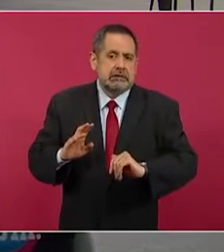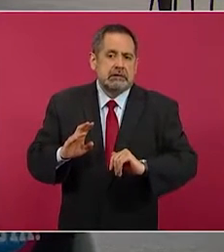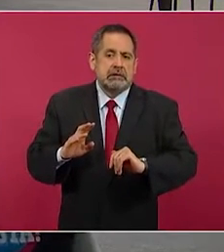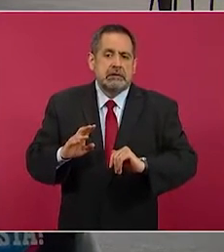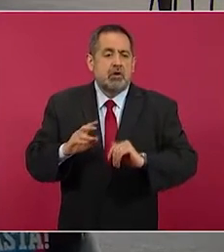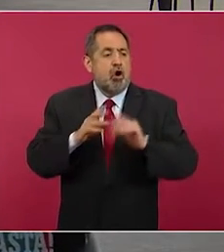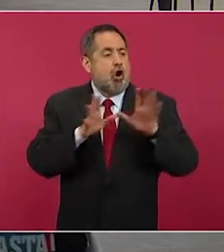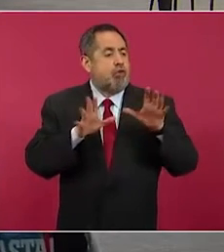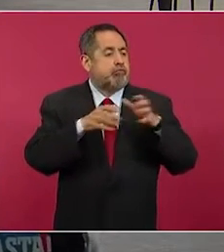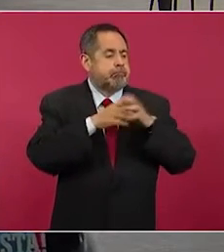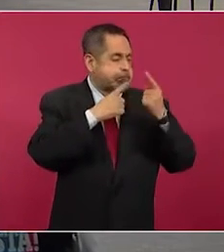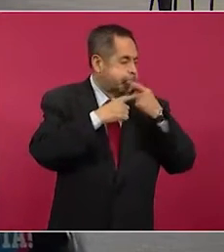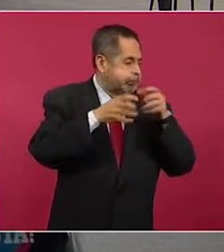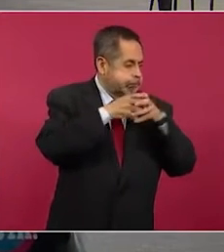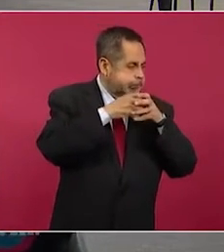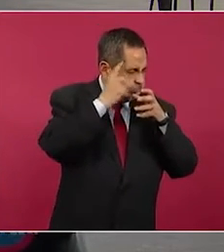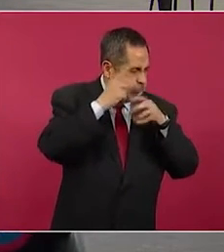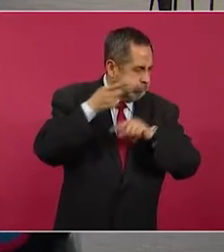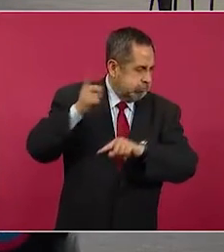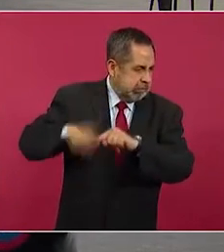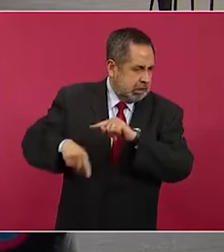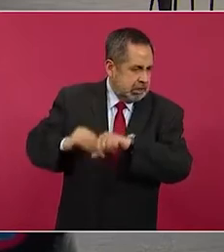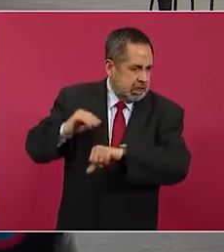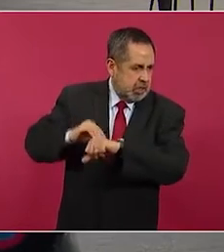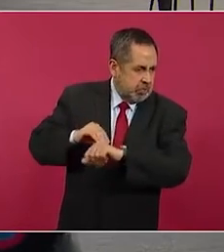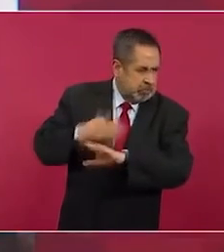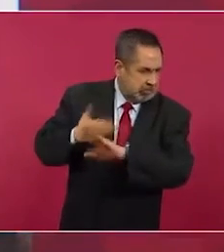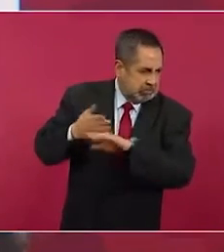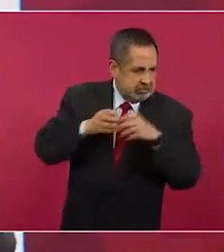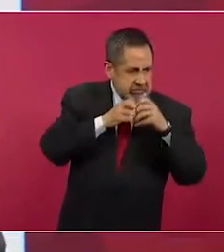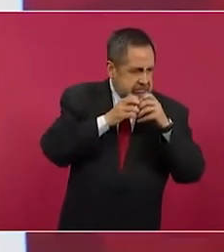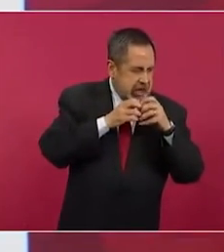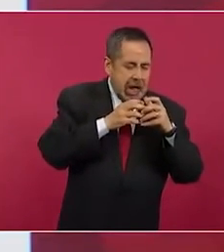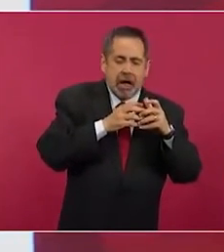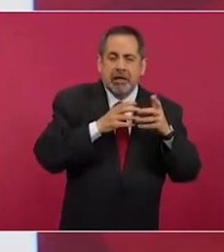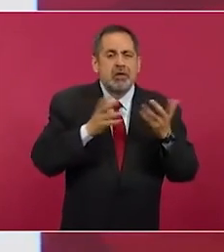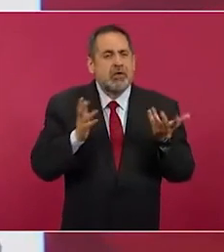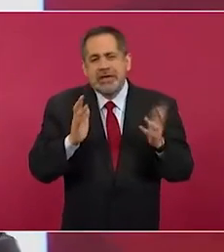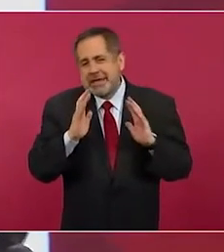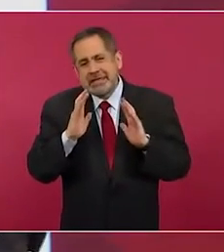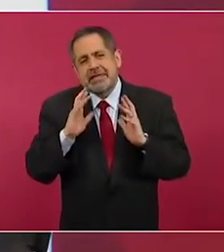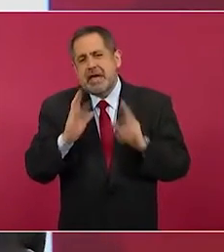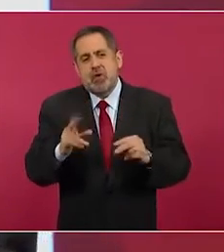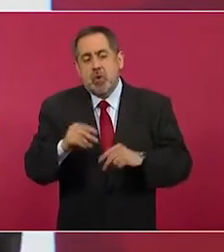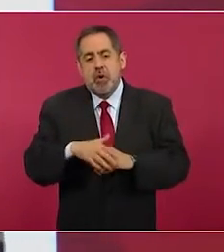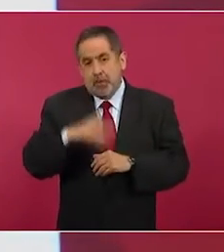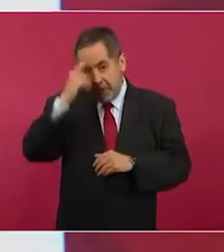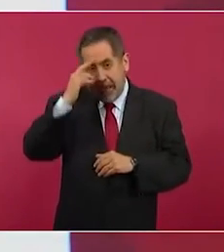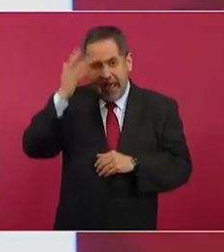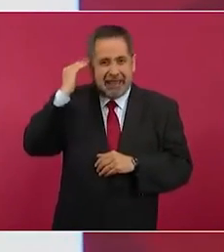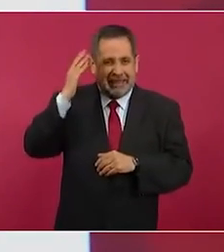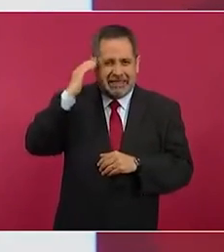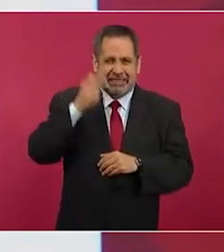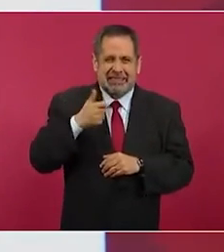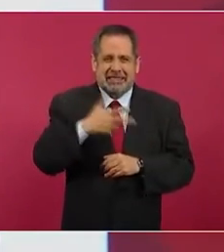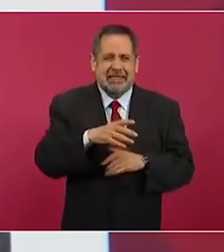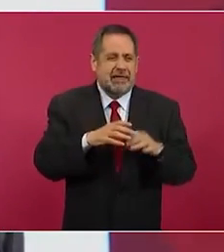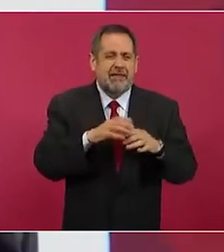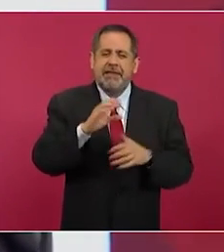en la cúpula, que el llamado círculo rojo,